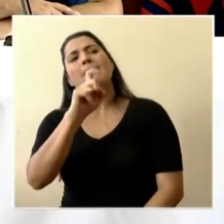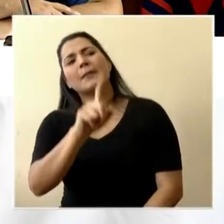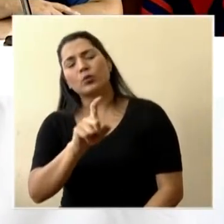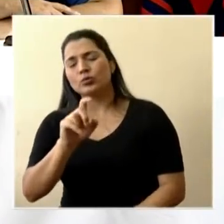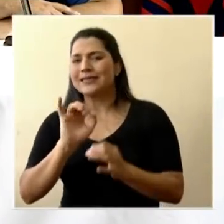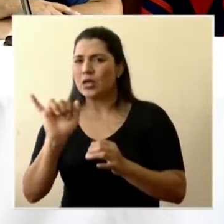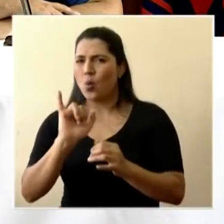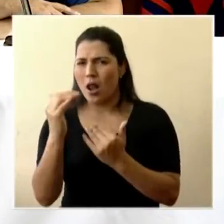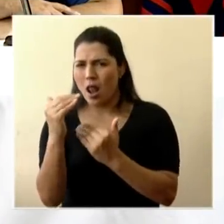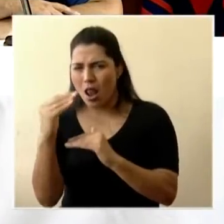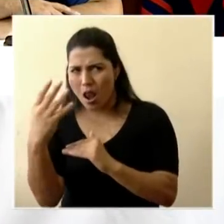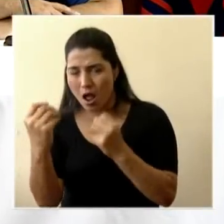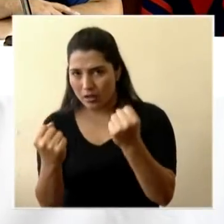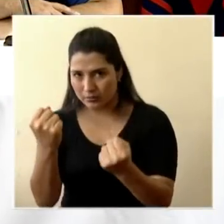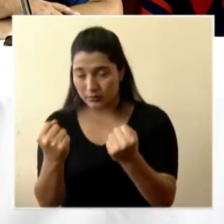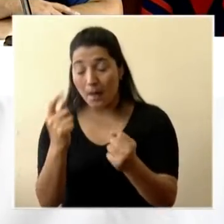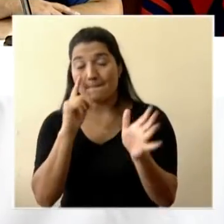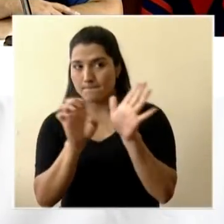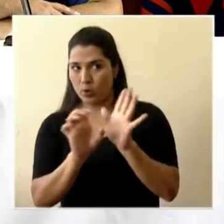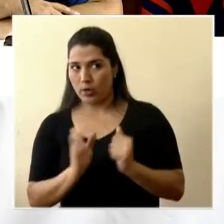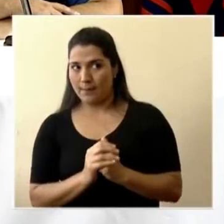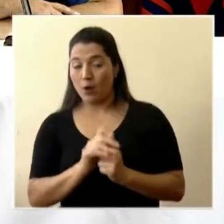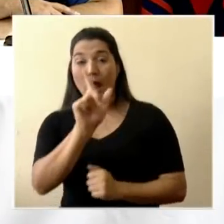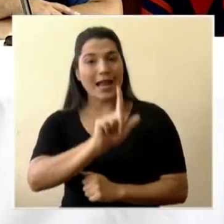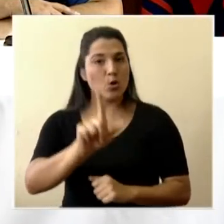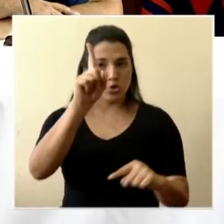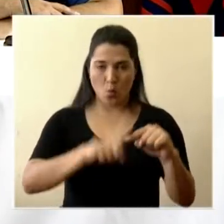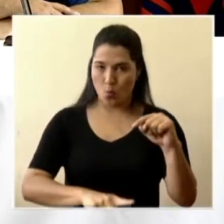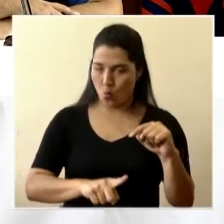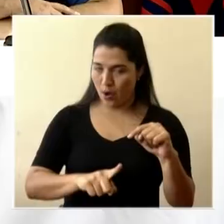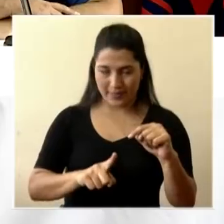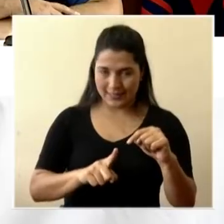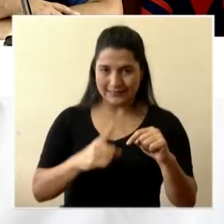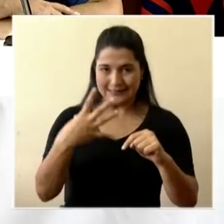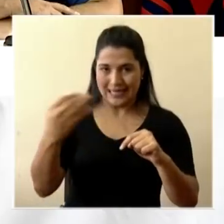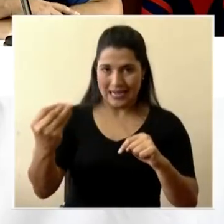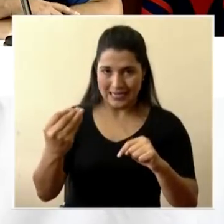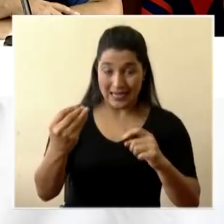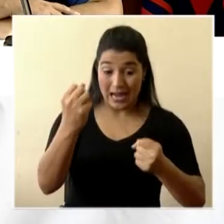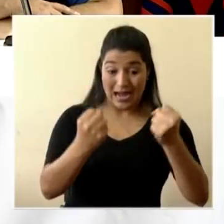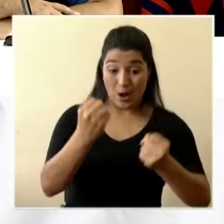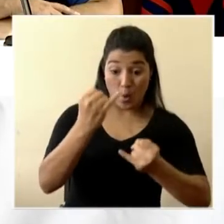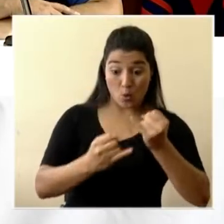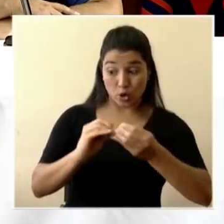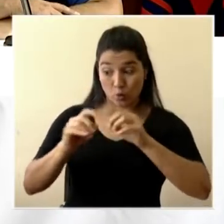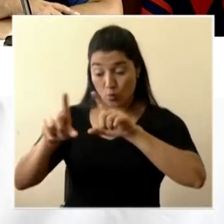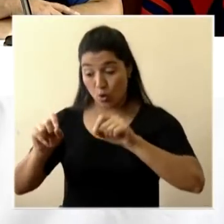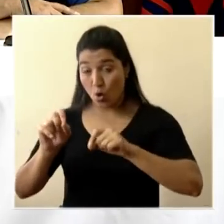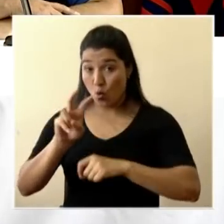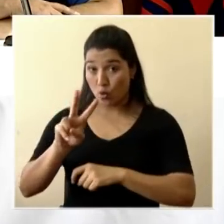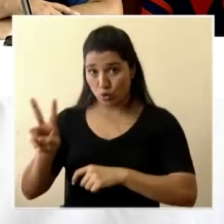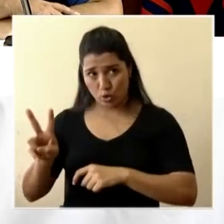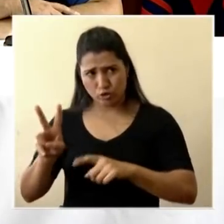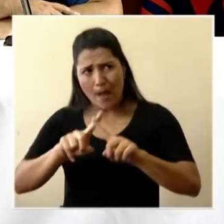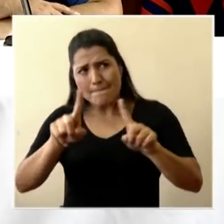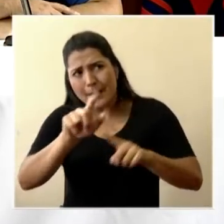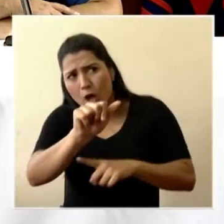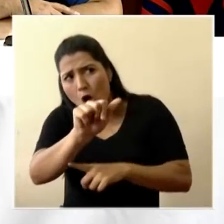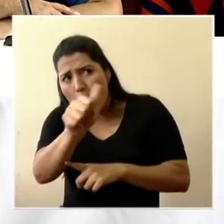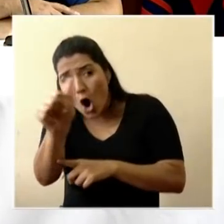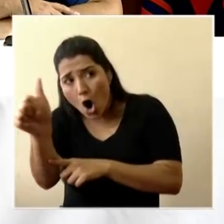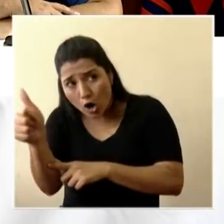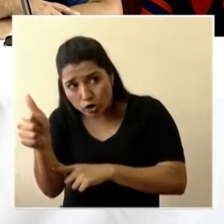restricción. Nos consultan, por ejemplo, el lunes no pueden circular los 1 y 2, Correcto. pero todos los demás que sí pueden circular pueden ir donde